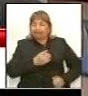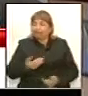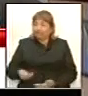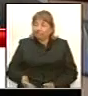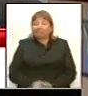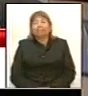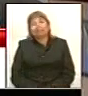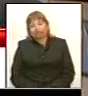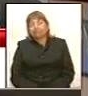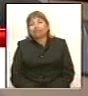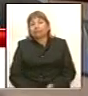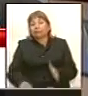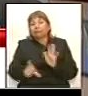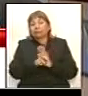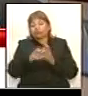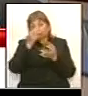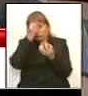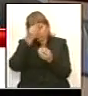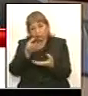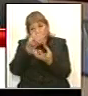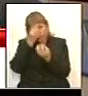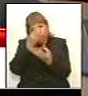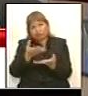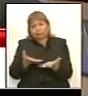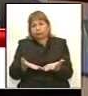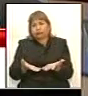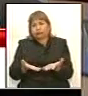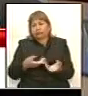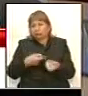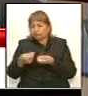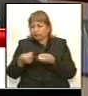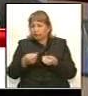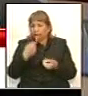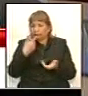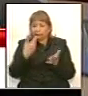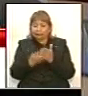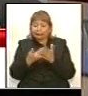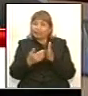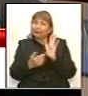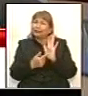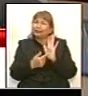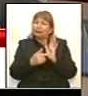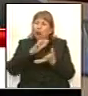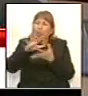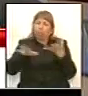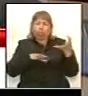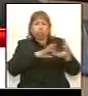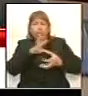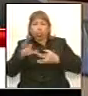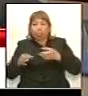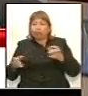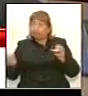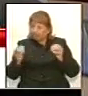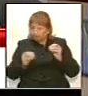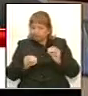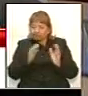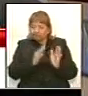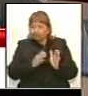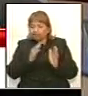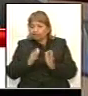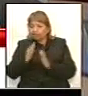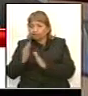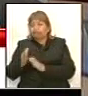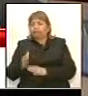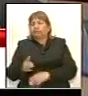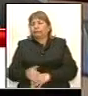que estas leyes se cumplan, señor, porque aquí le estamos diciendo al Ejecutivo, mira, tienes un desorden en todo este tema de